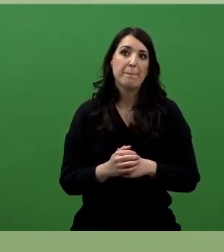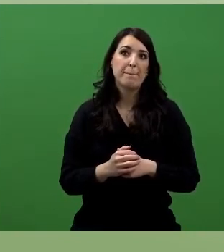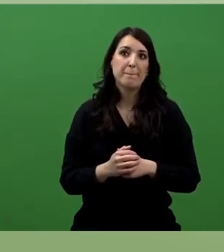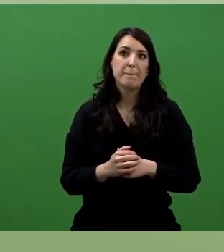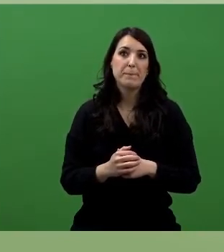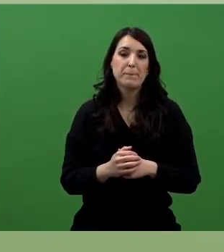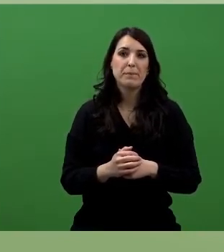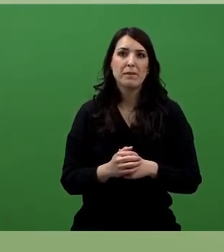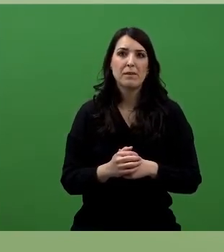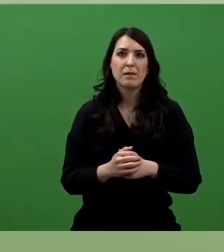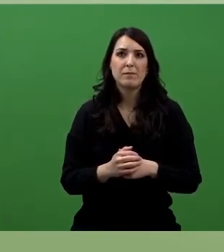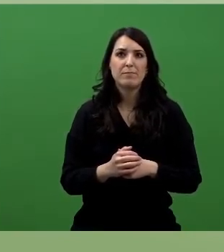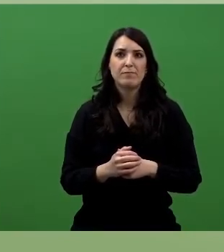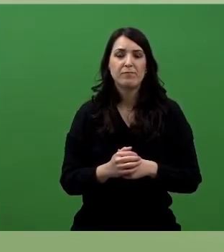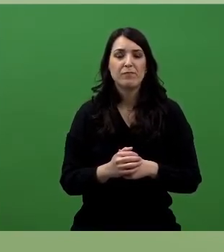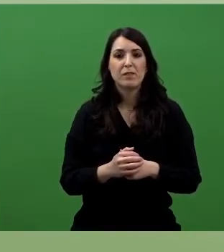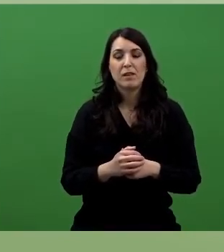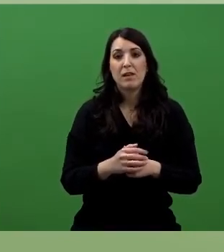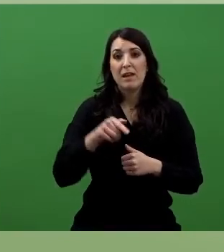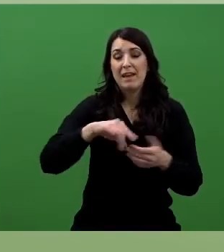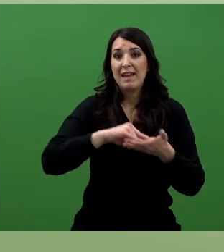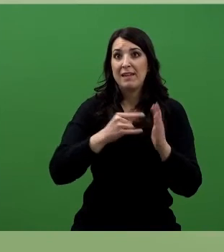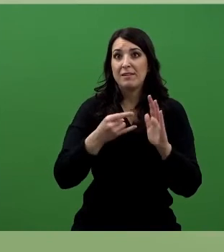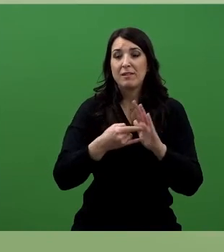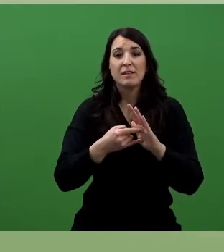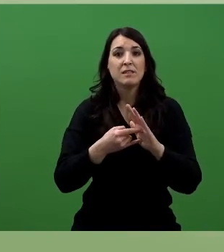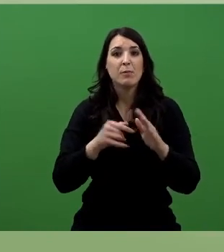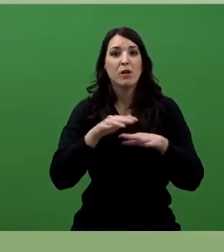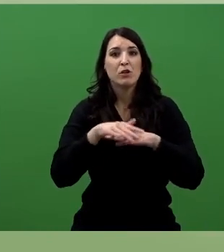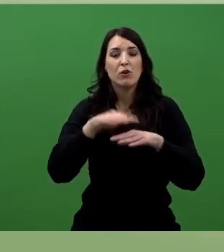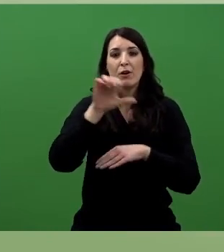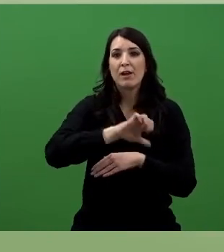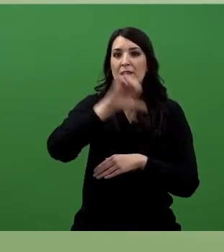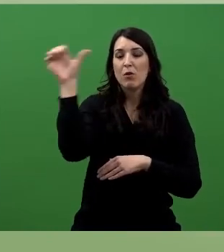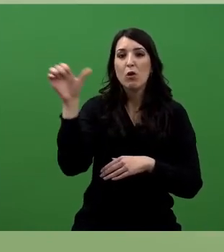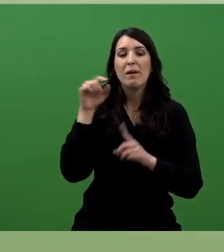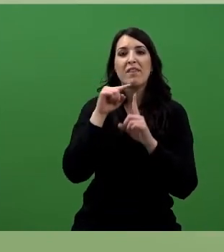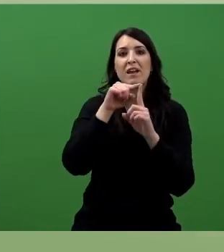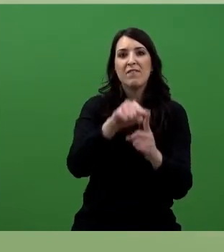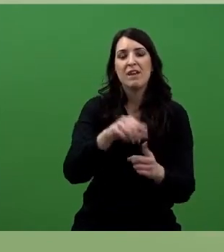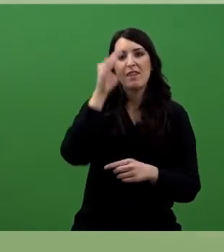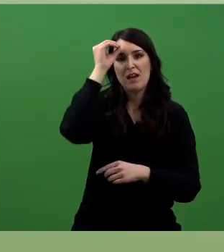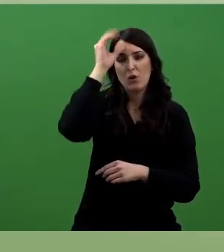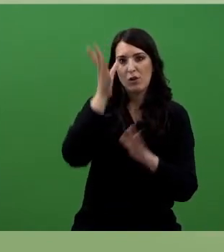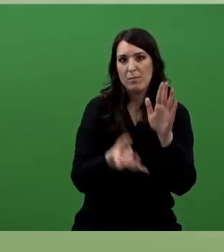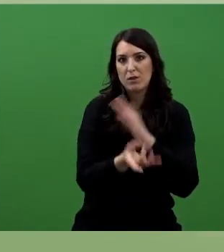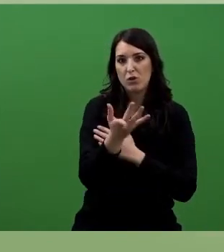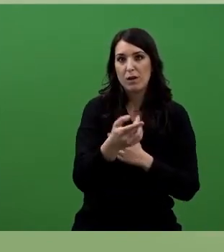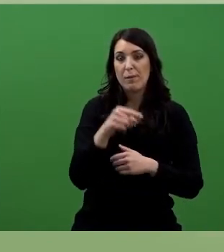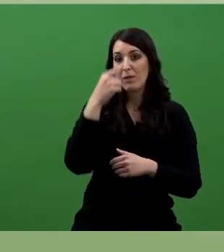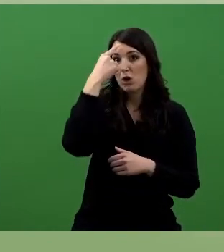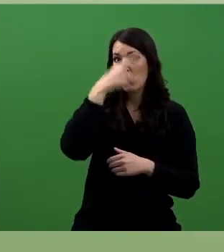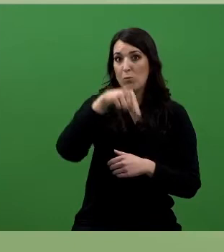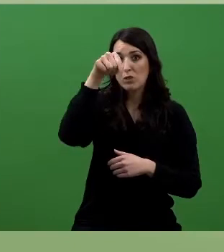Los vehiculadores del conocimiento en este proyecto son las redes europeas de referencia. Como sabéis, hay 24 y aquí